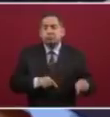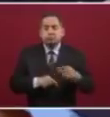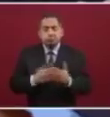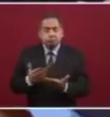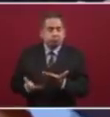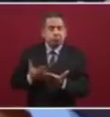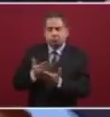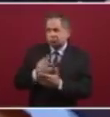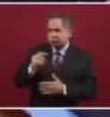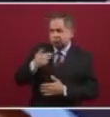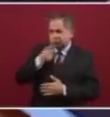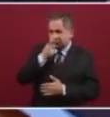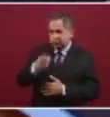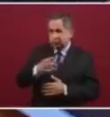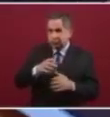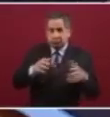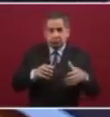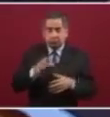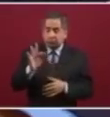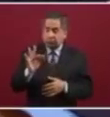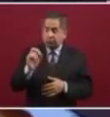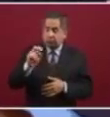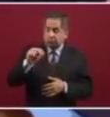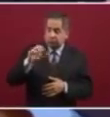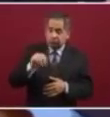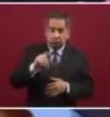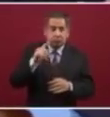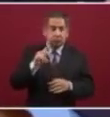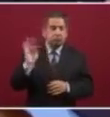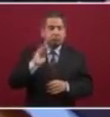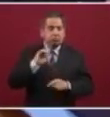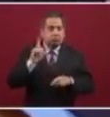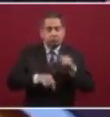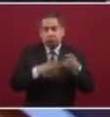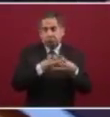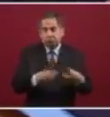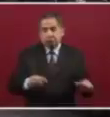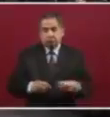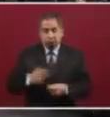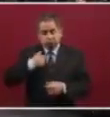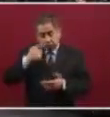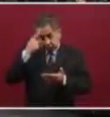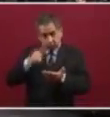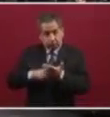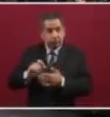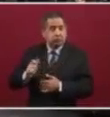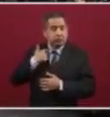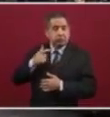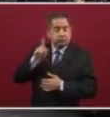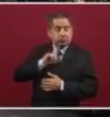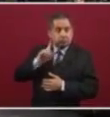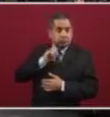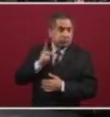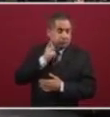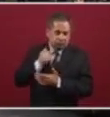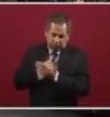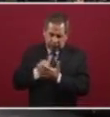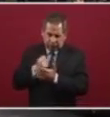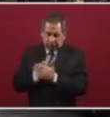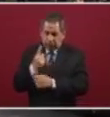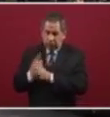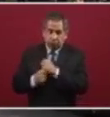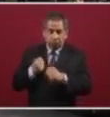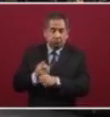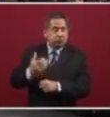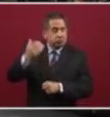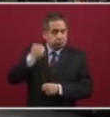hace algunos días la desaparición del FONCA. Conozco a una exlegisladora que peleó mucho el año